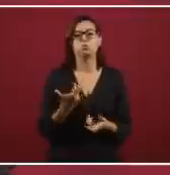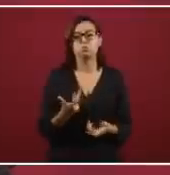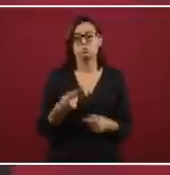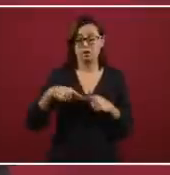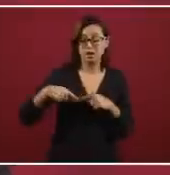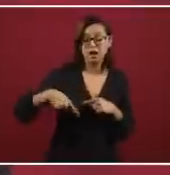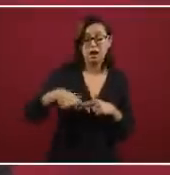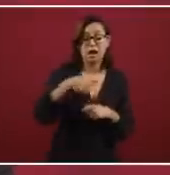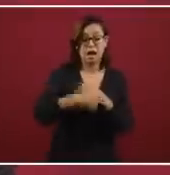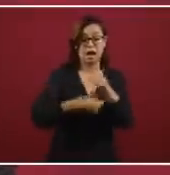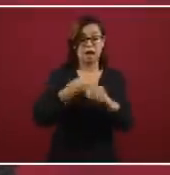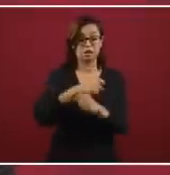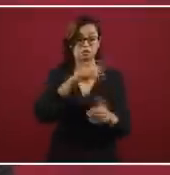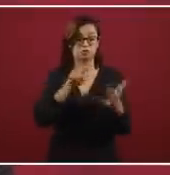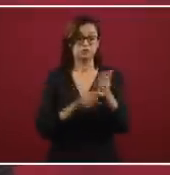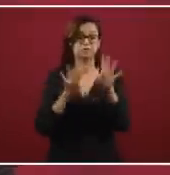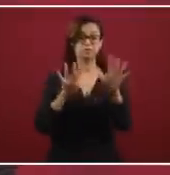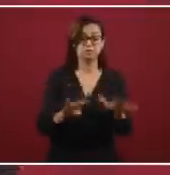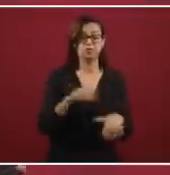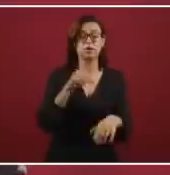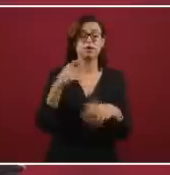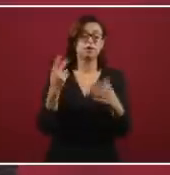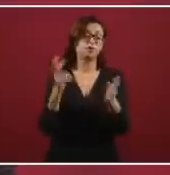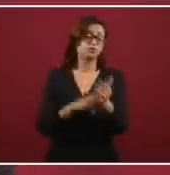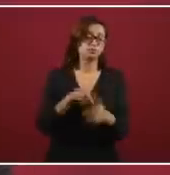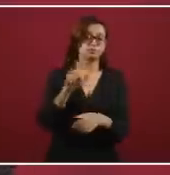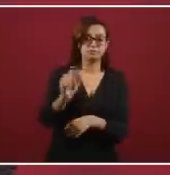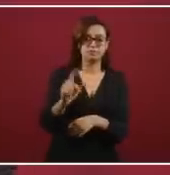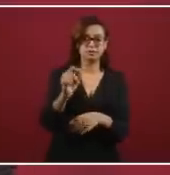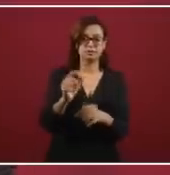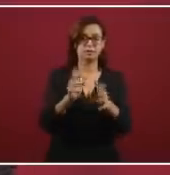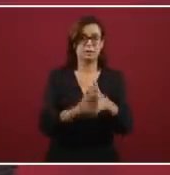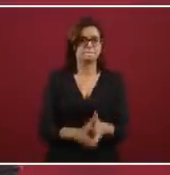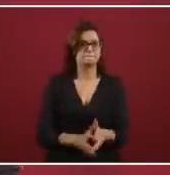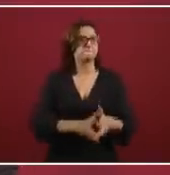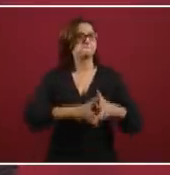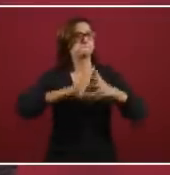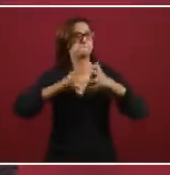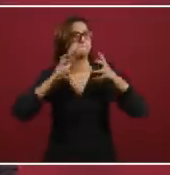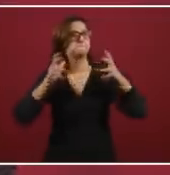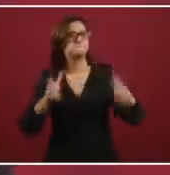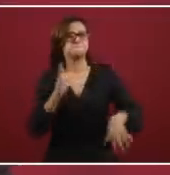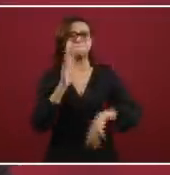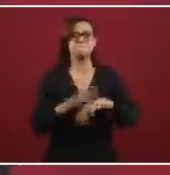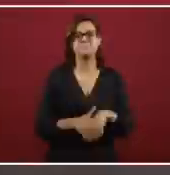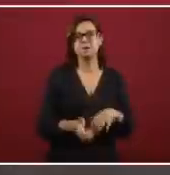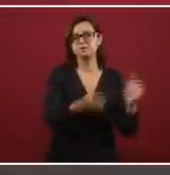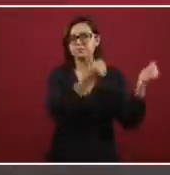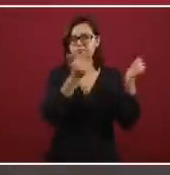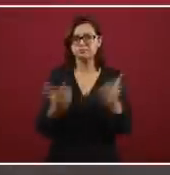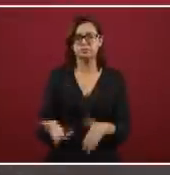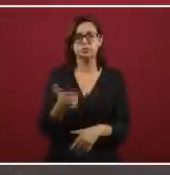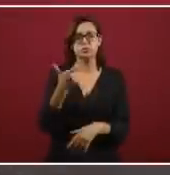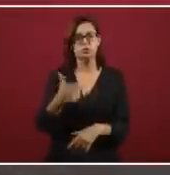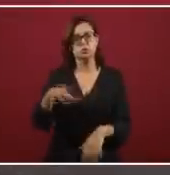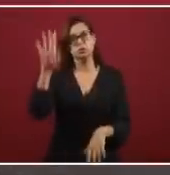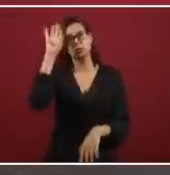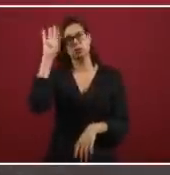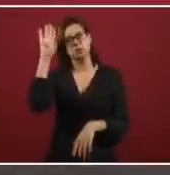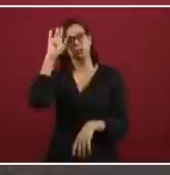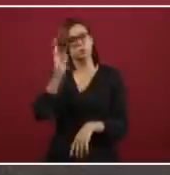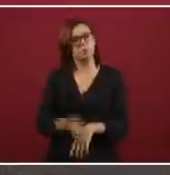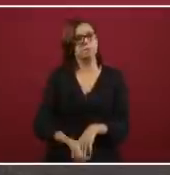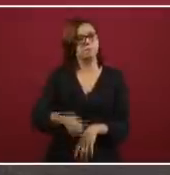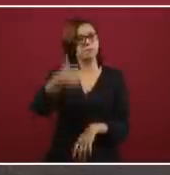este año y el próximo va a crecer las remesas como nunca en la